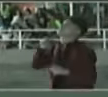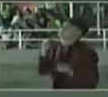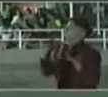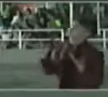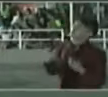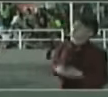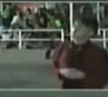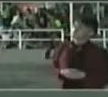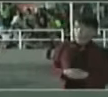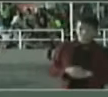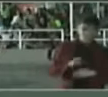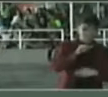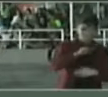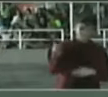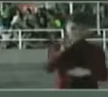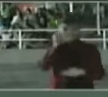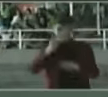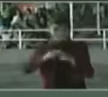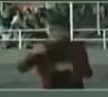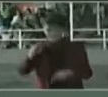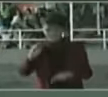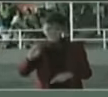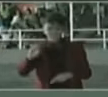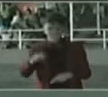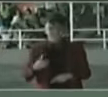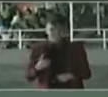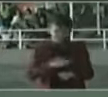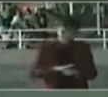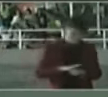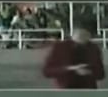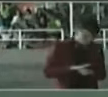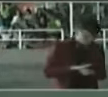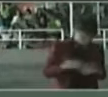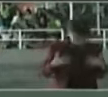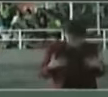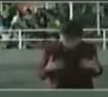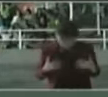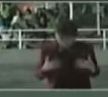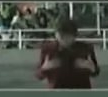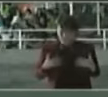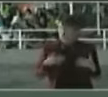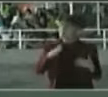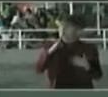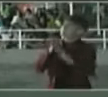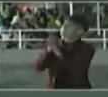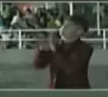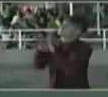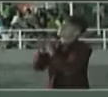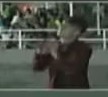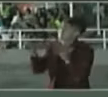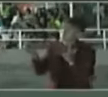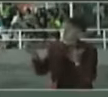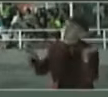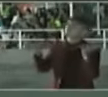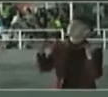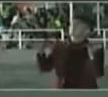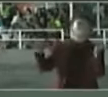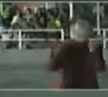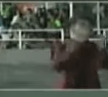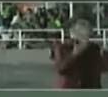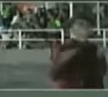Y Job, en un momento de angustia, dijo: ¿quién me diera el saber dónde hallar a